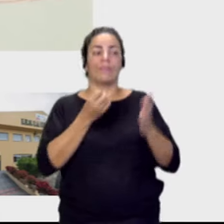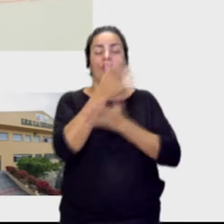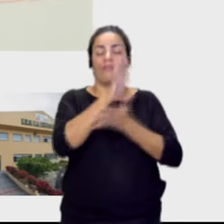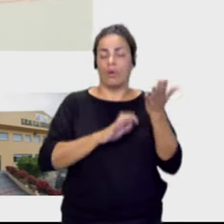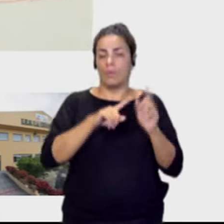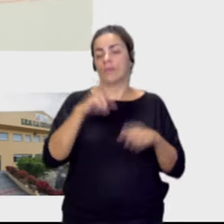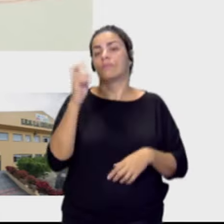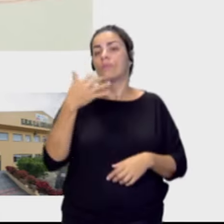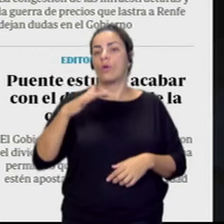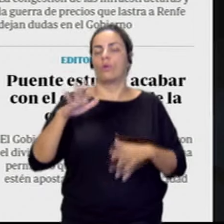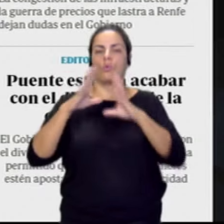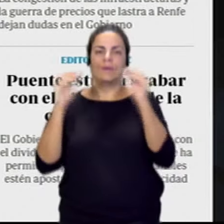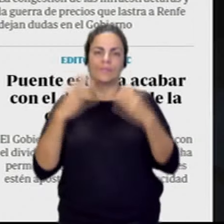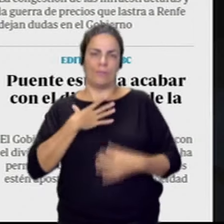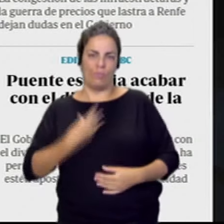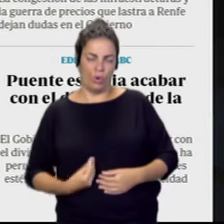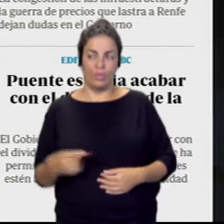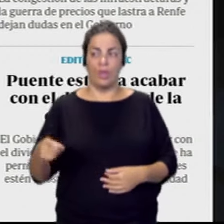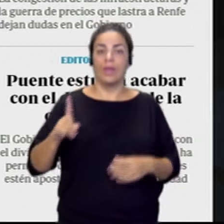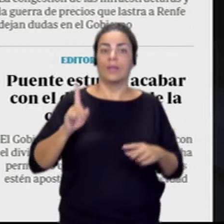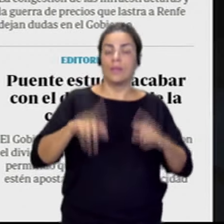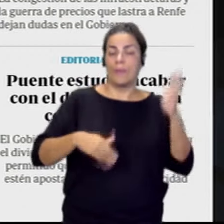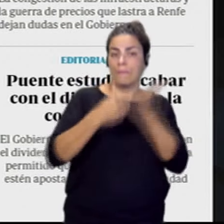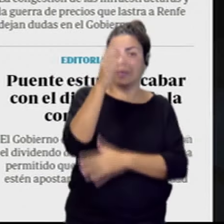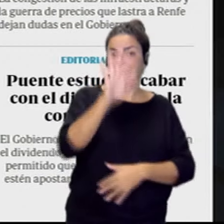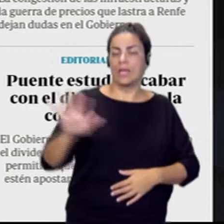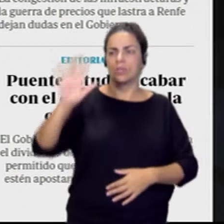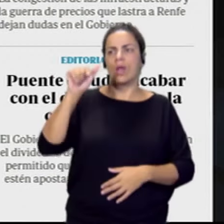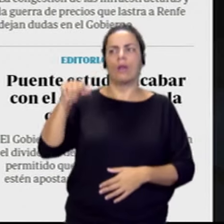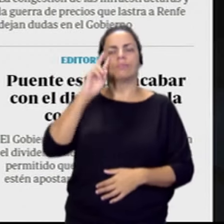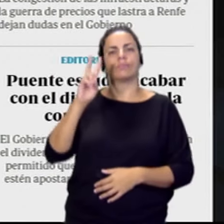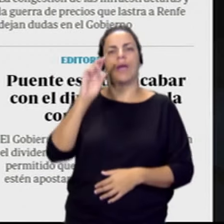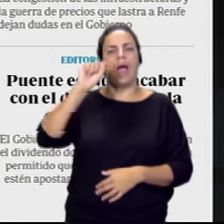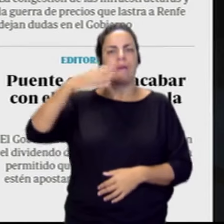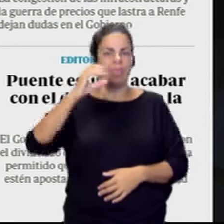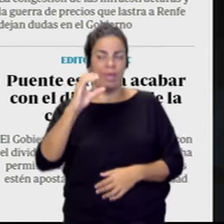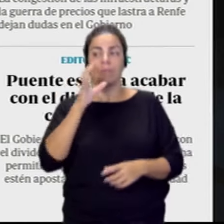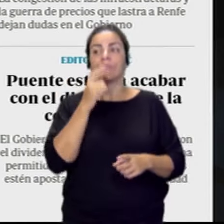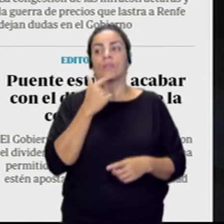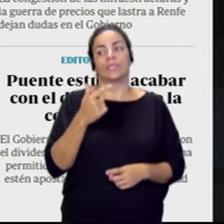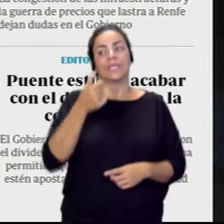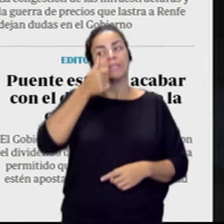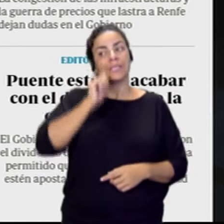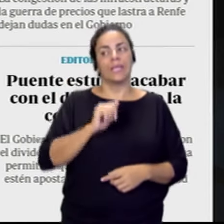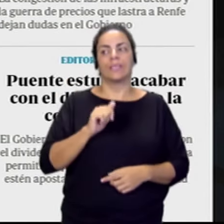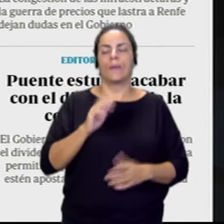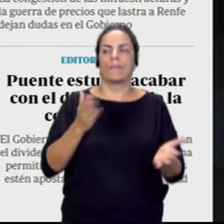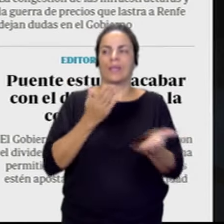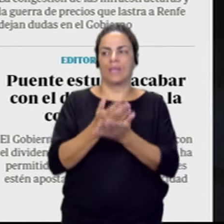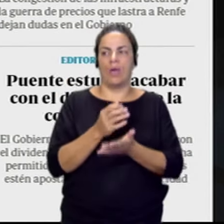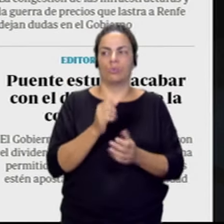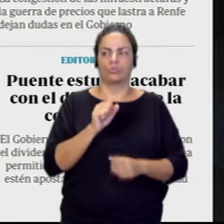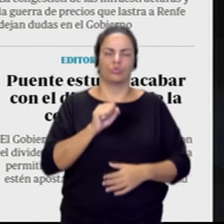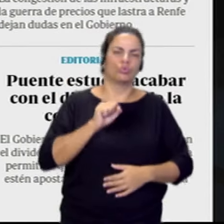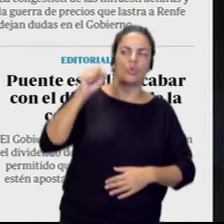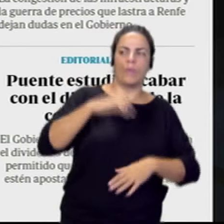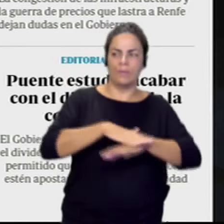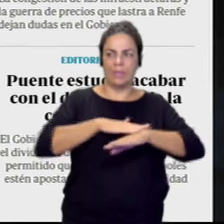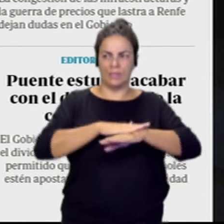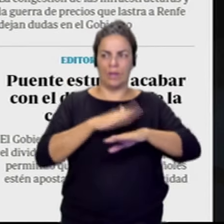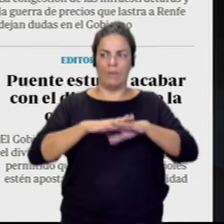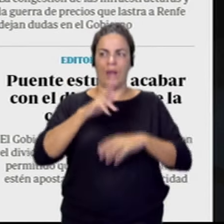Murcia. Y de la prensa nacional, hoy señalamos el ABC, dice que Sánchez plantea un superministerio para EREU de Energía, Industria y Turismo y